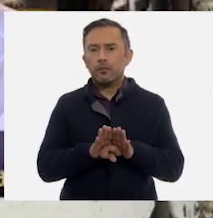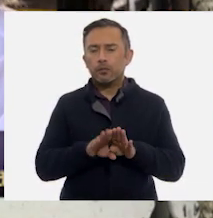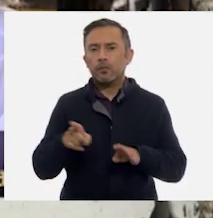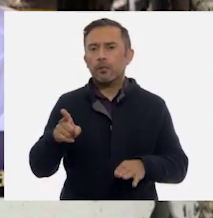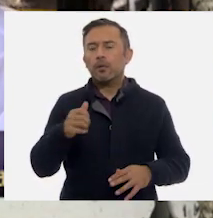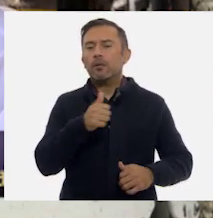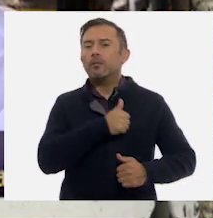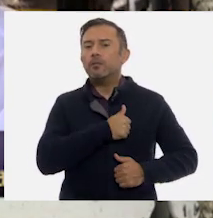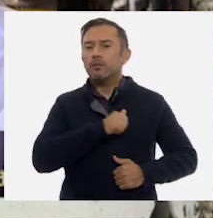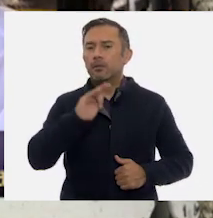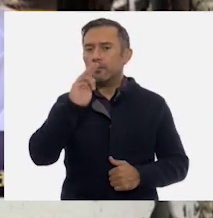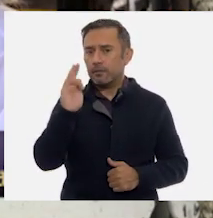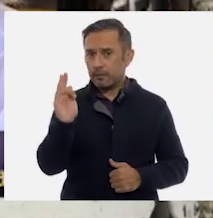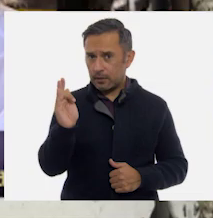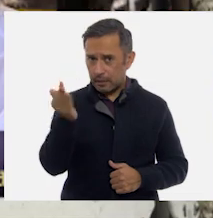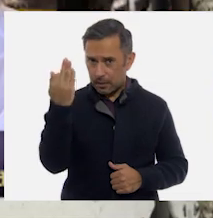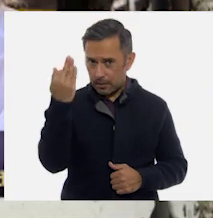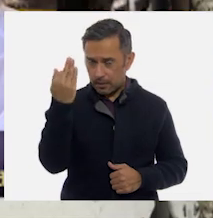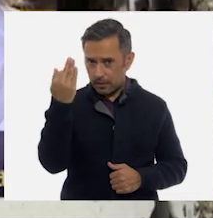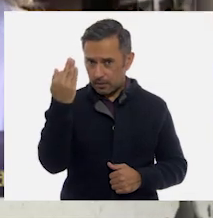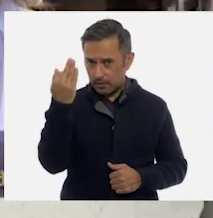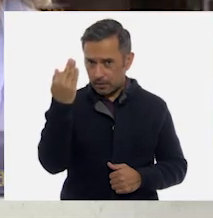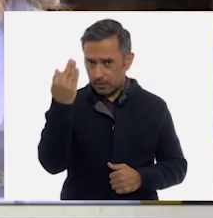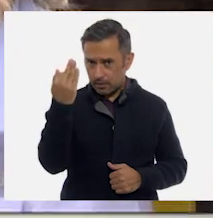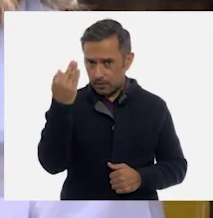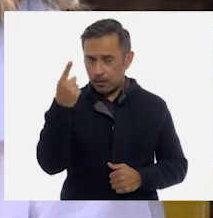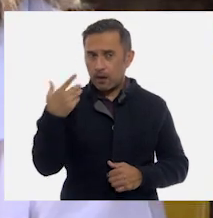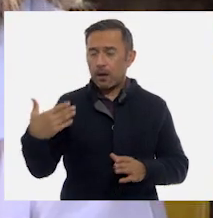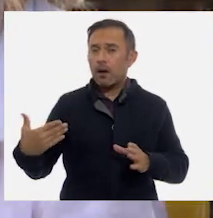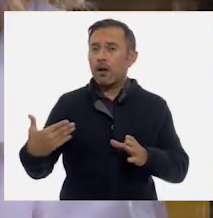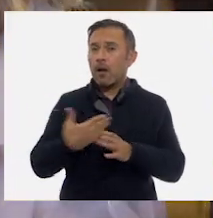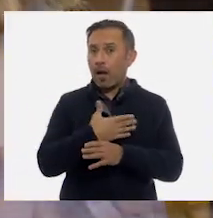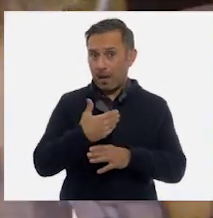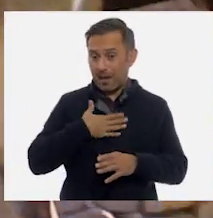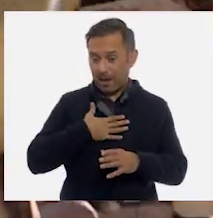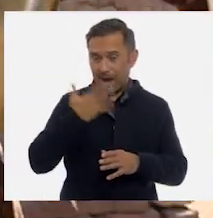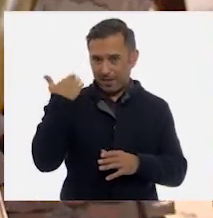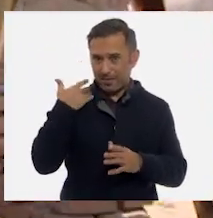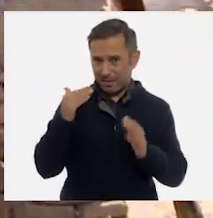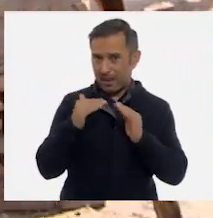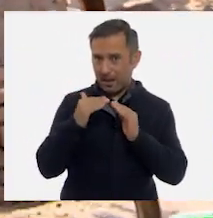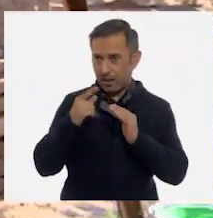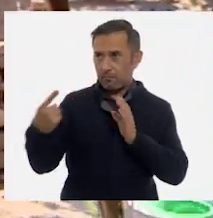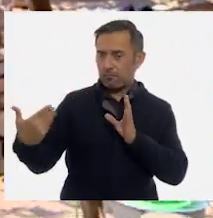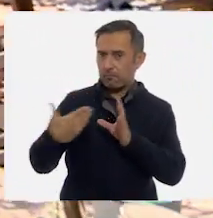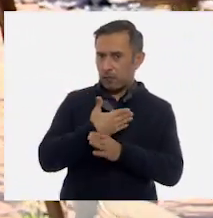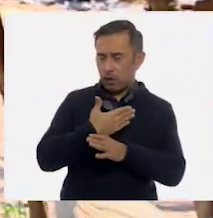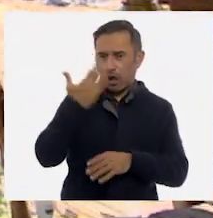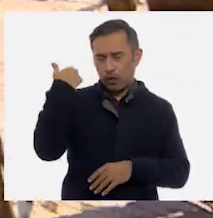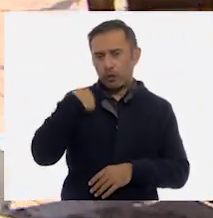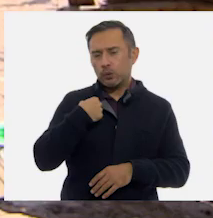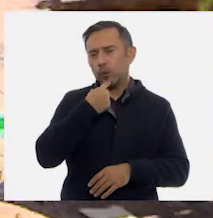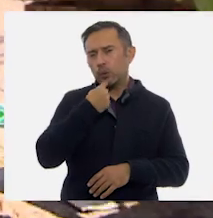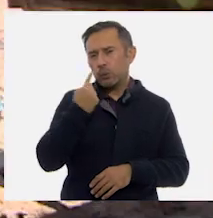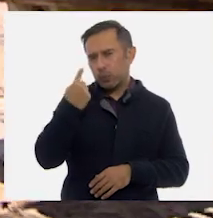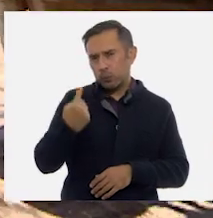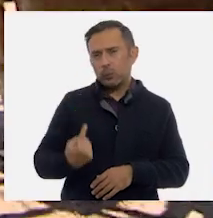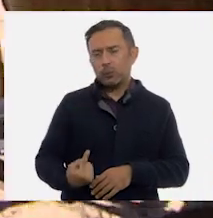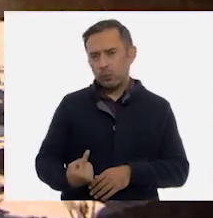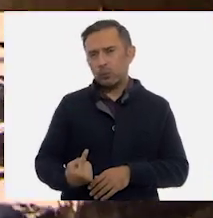federales, llegó a la casa de donde estábamos. Yo estaba chica, les